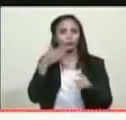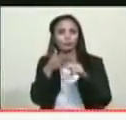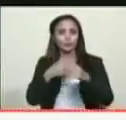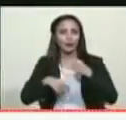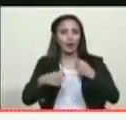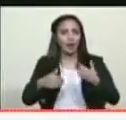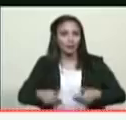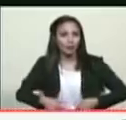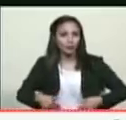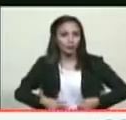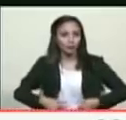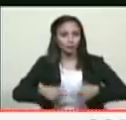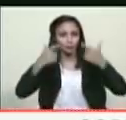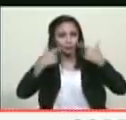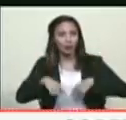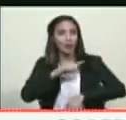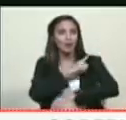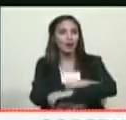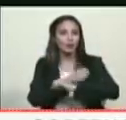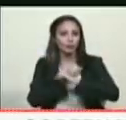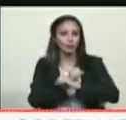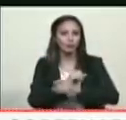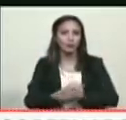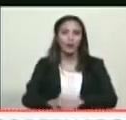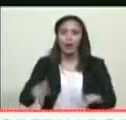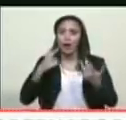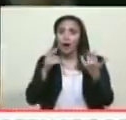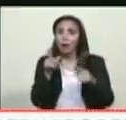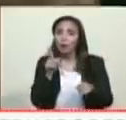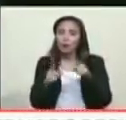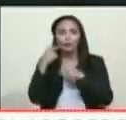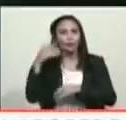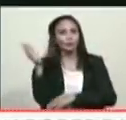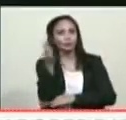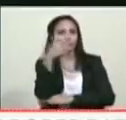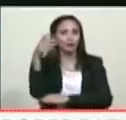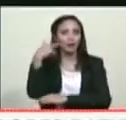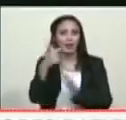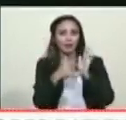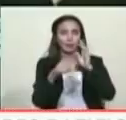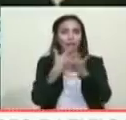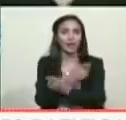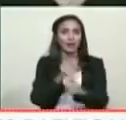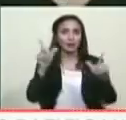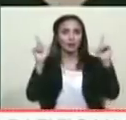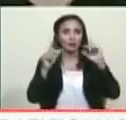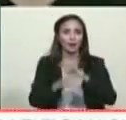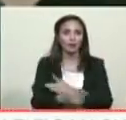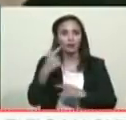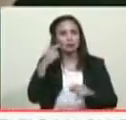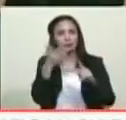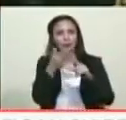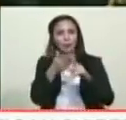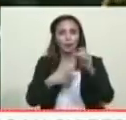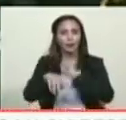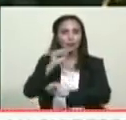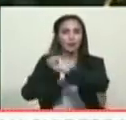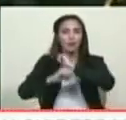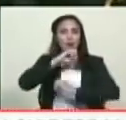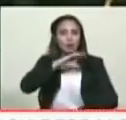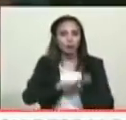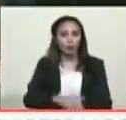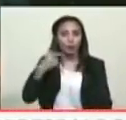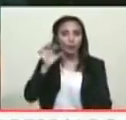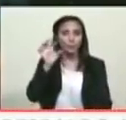la resistencia de quienes con banderas construidas al calor del combate por la historia